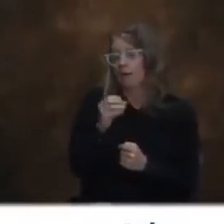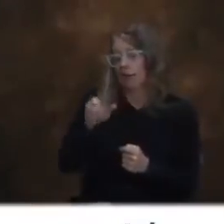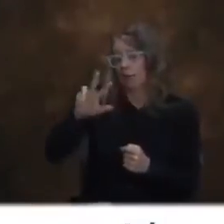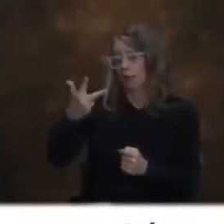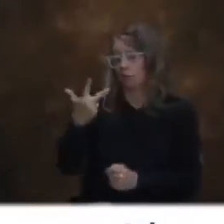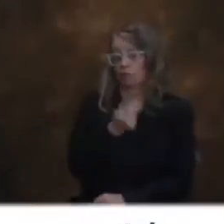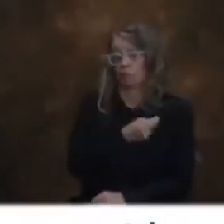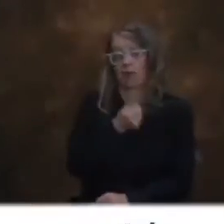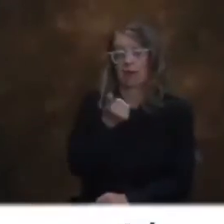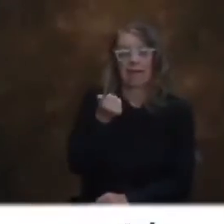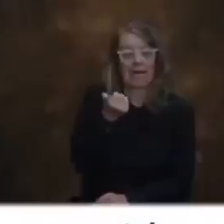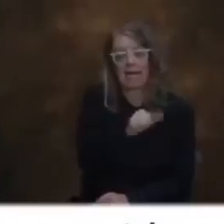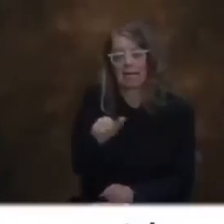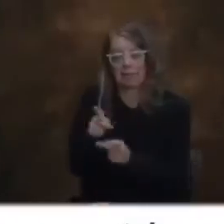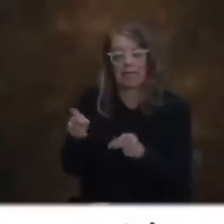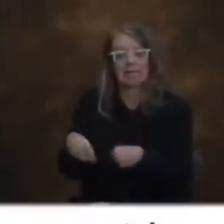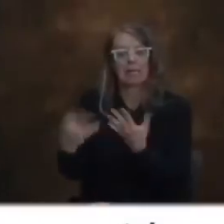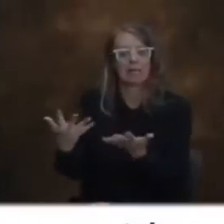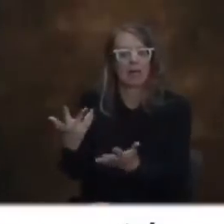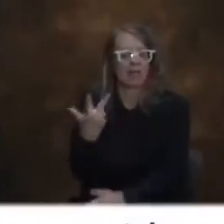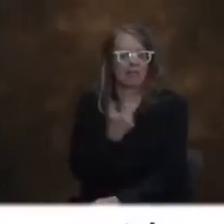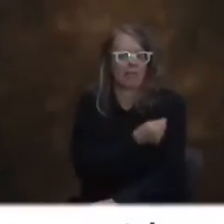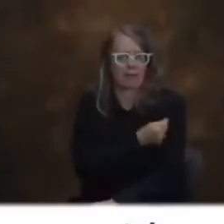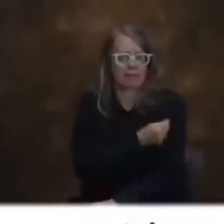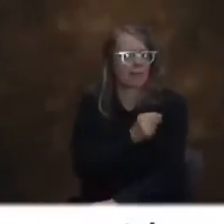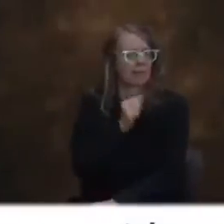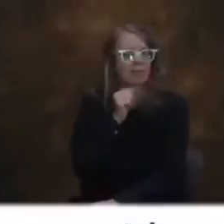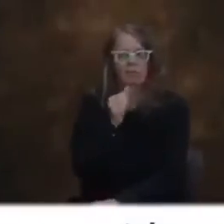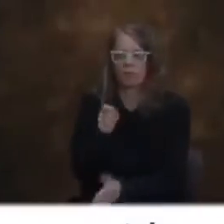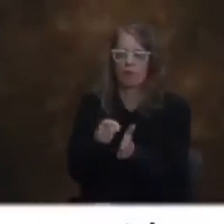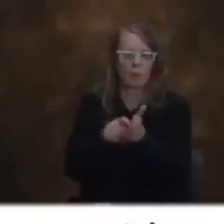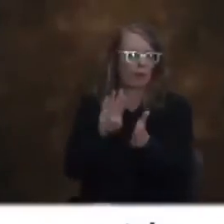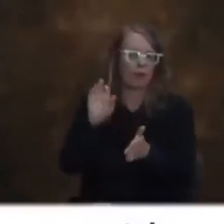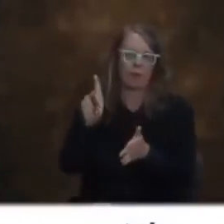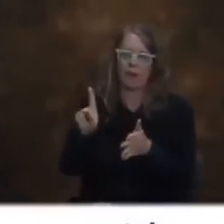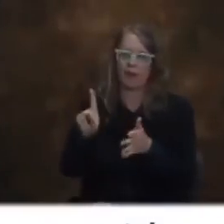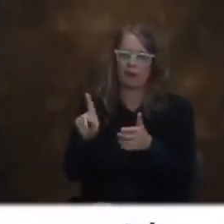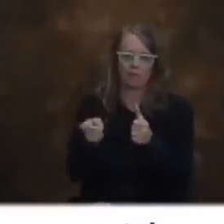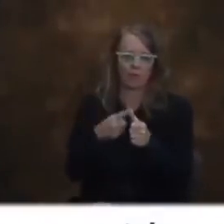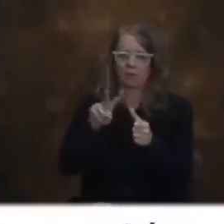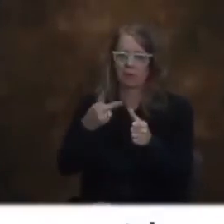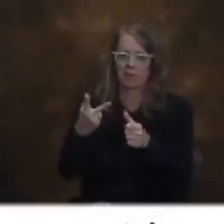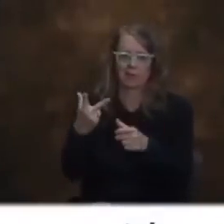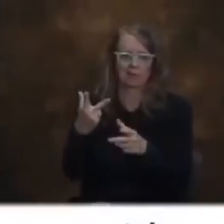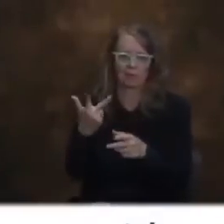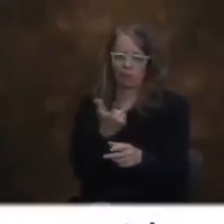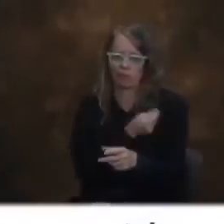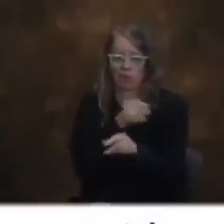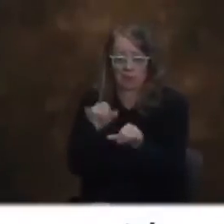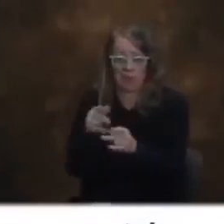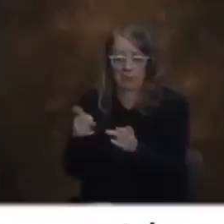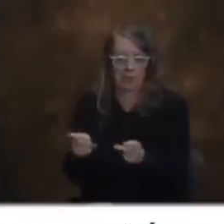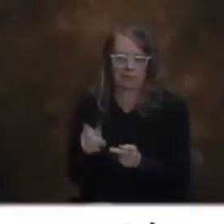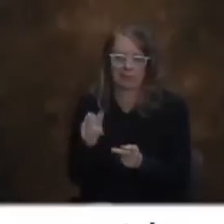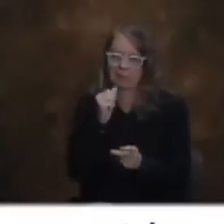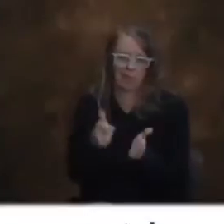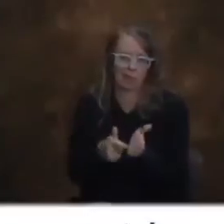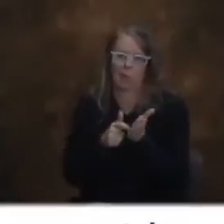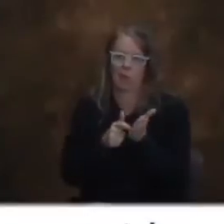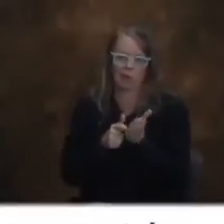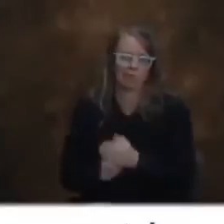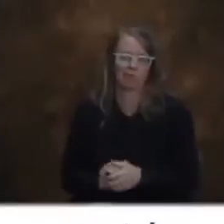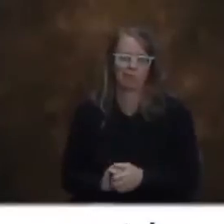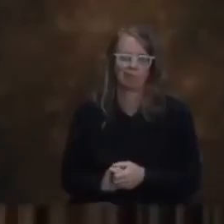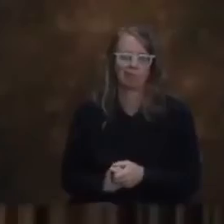dosis puede ser de cualquier proveedor de vacuna y no tiene que volver a donde recibieron la primera o segunda dosis para recibir la